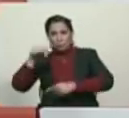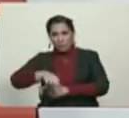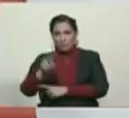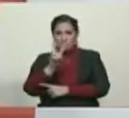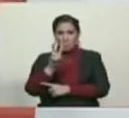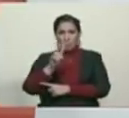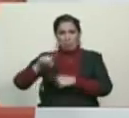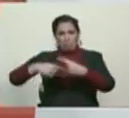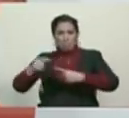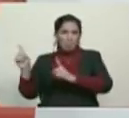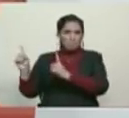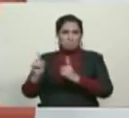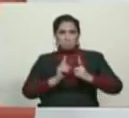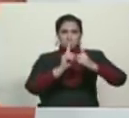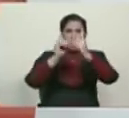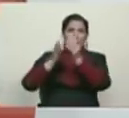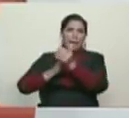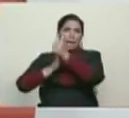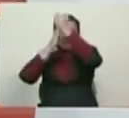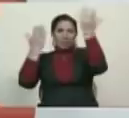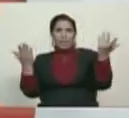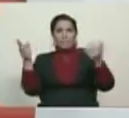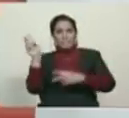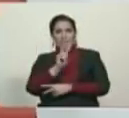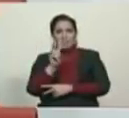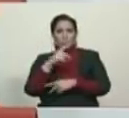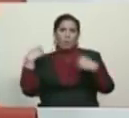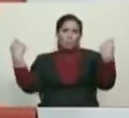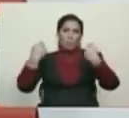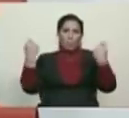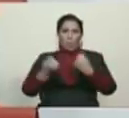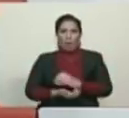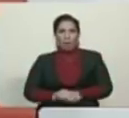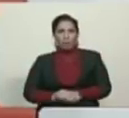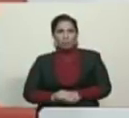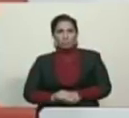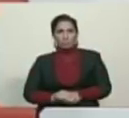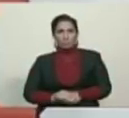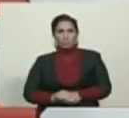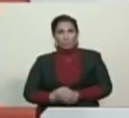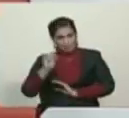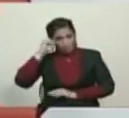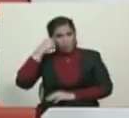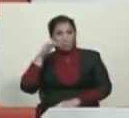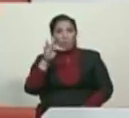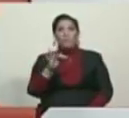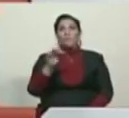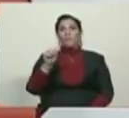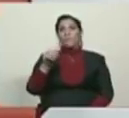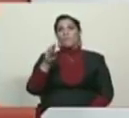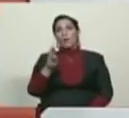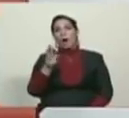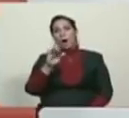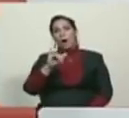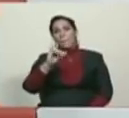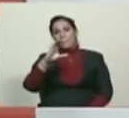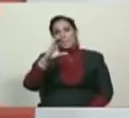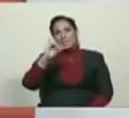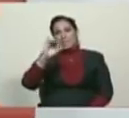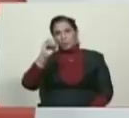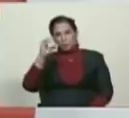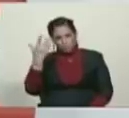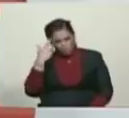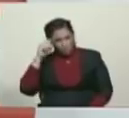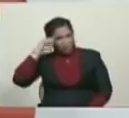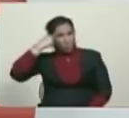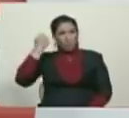feroz contra los líderes, verdaderos líderes populares. Recordemos a Fabricio, los verdaderos líderes